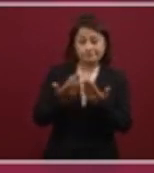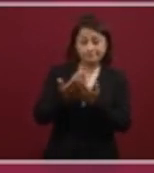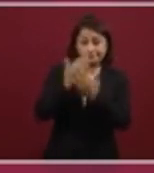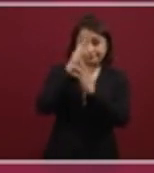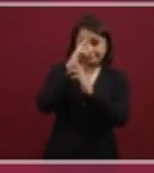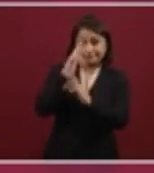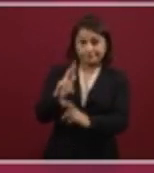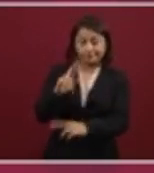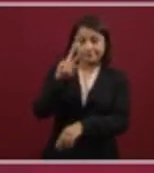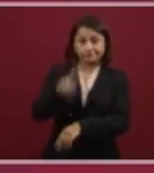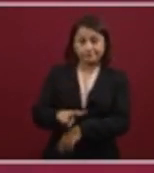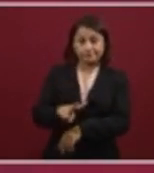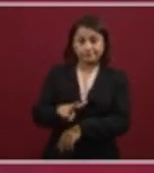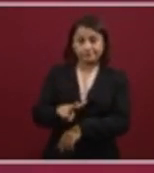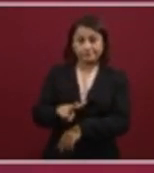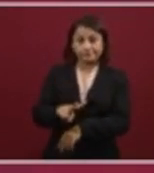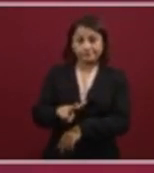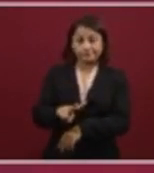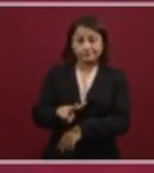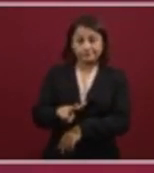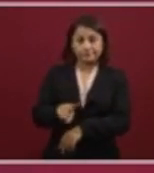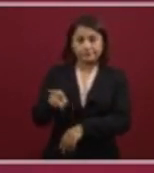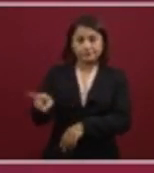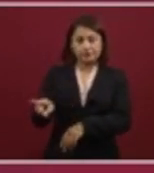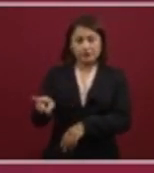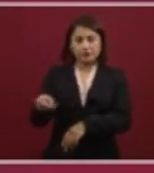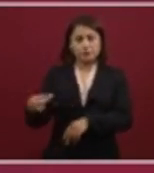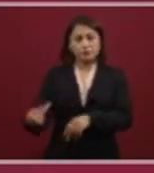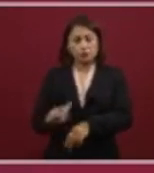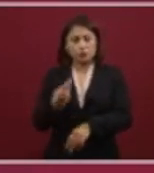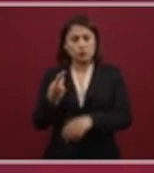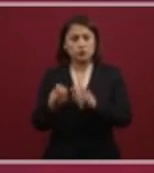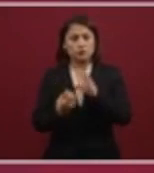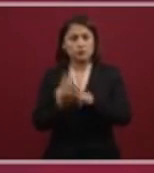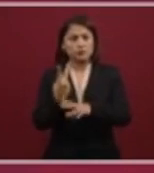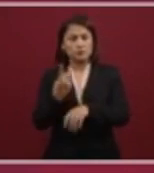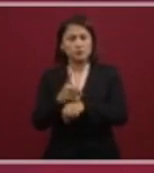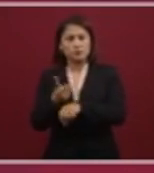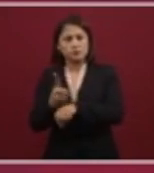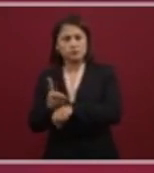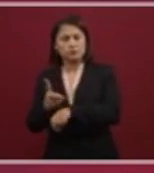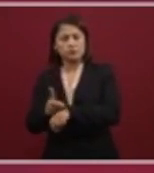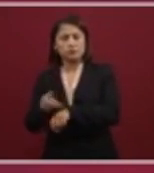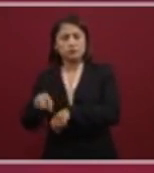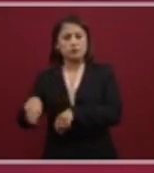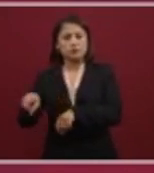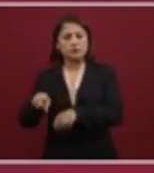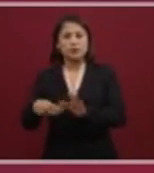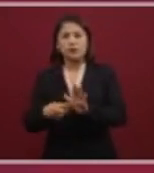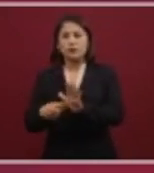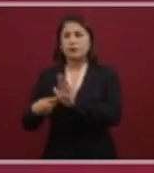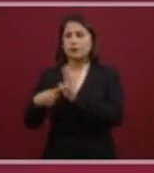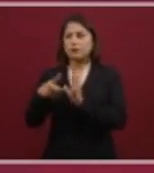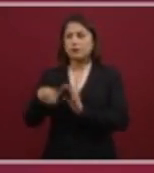y mantendrían credibilidad. Pero así es muy difícil.